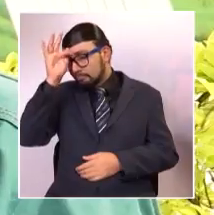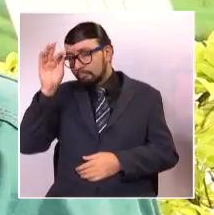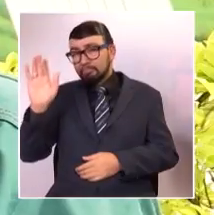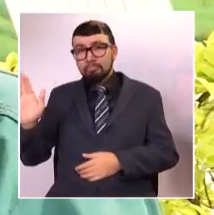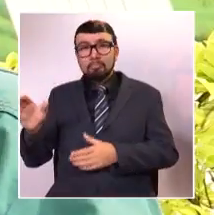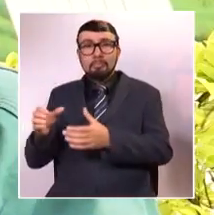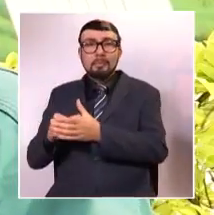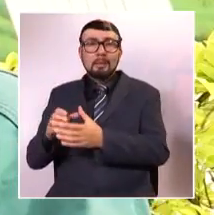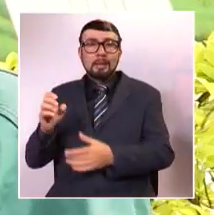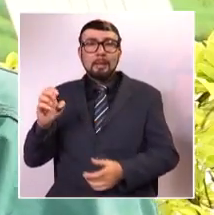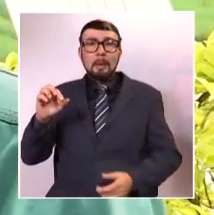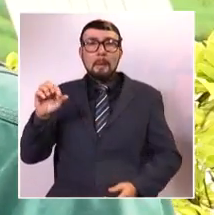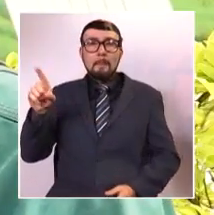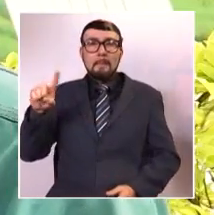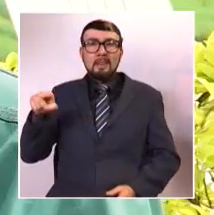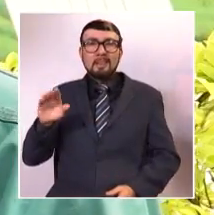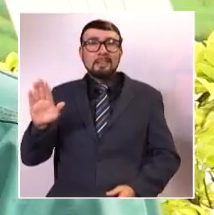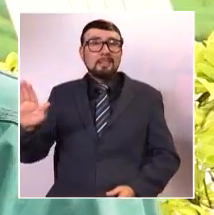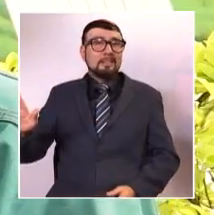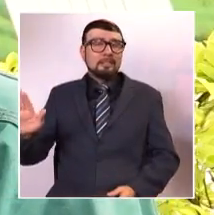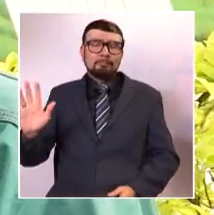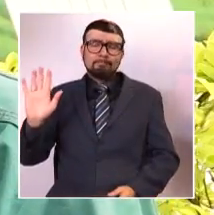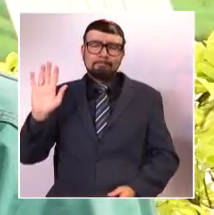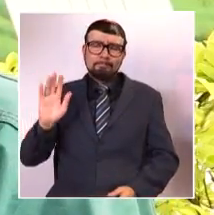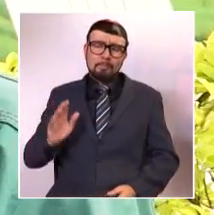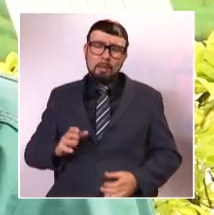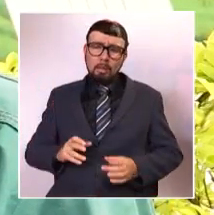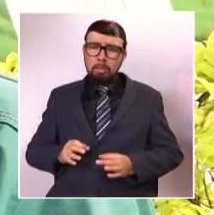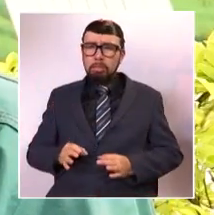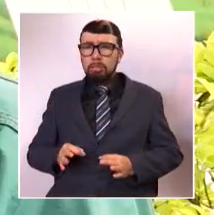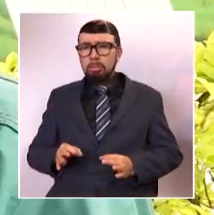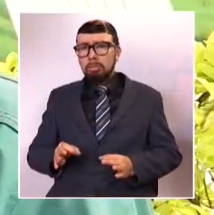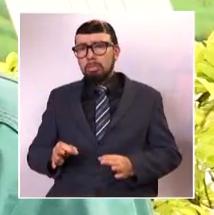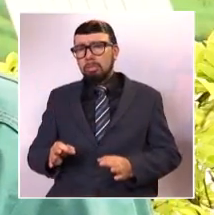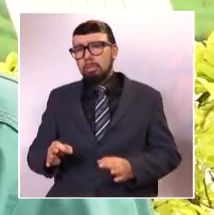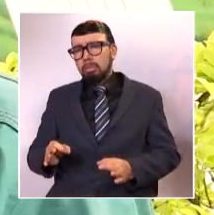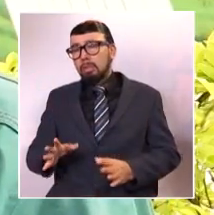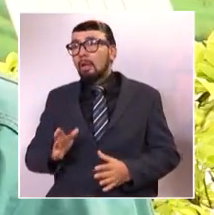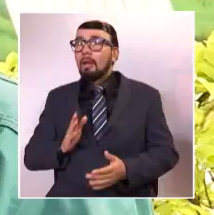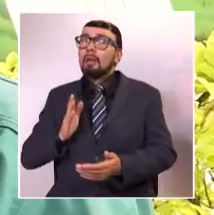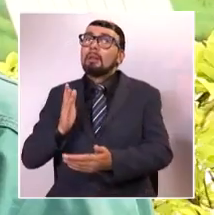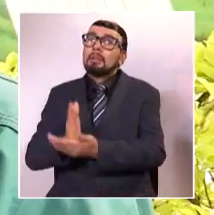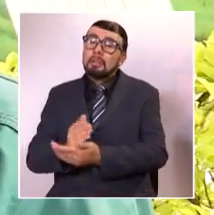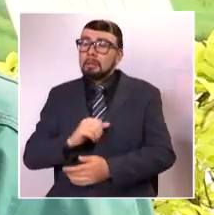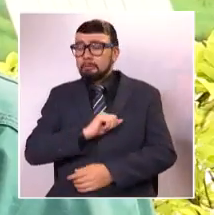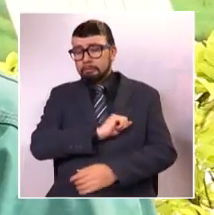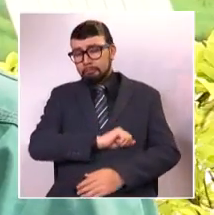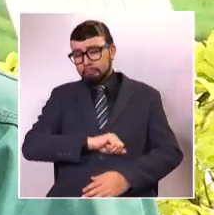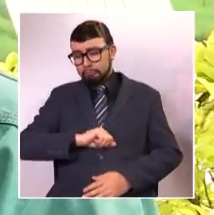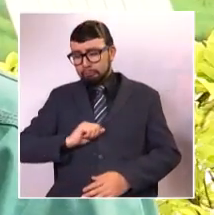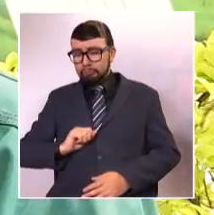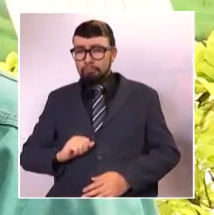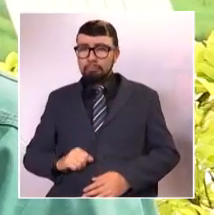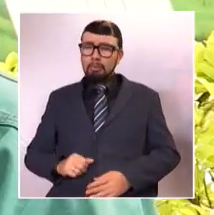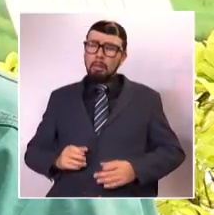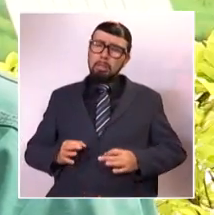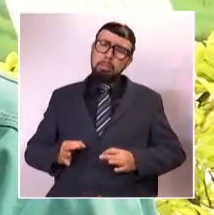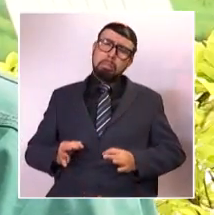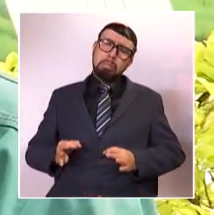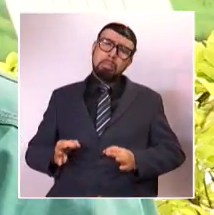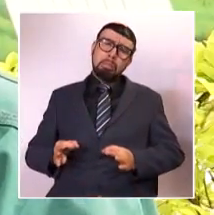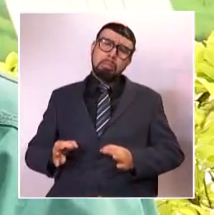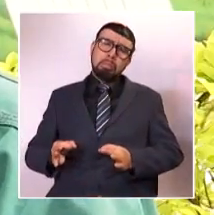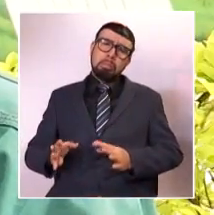como la tenemos en este momento nosotros, la oportunidad de los pacientes para hacerse una ecografía y más para hacerse una biopsia es